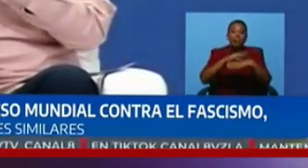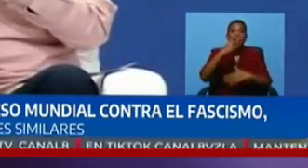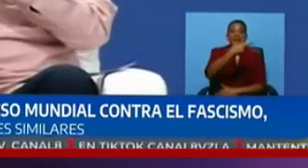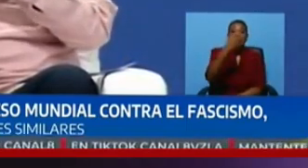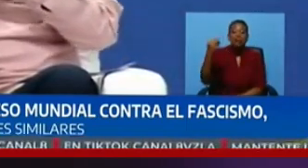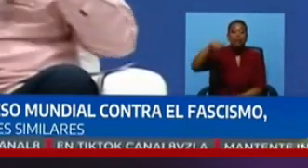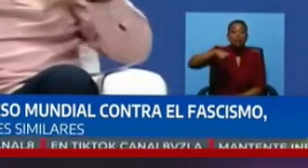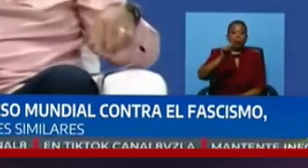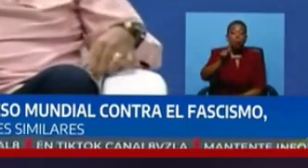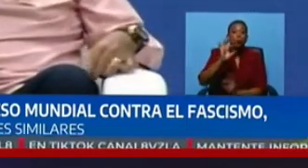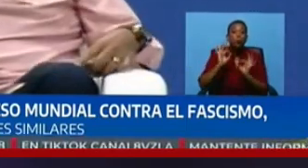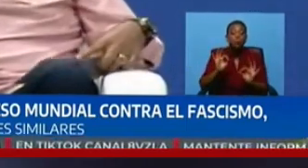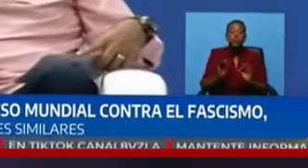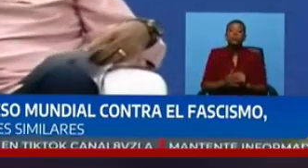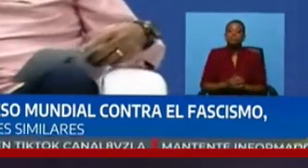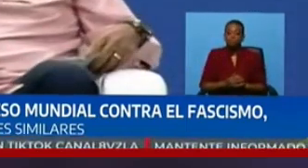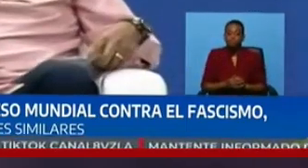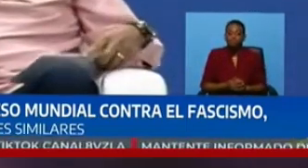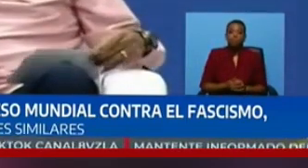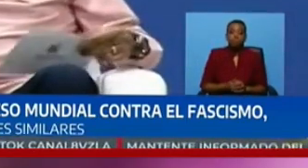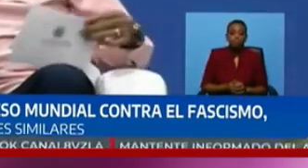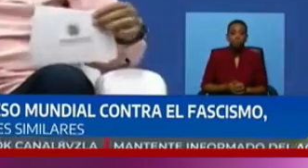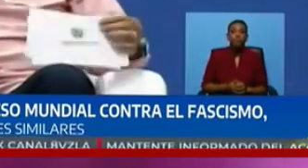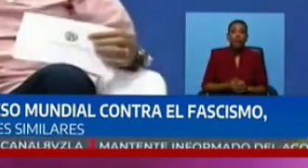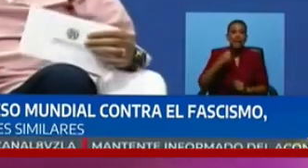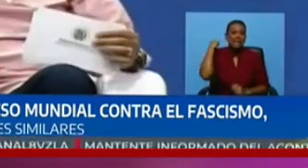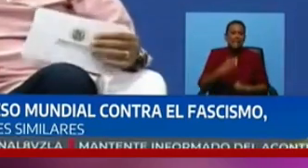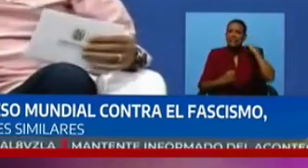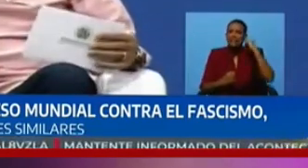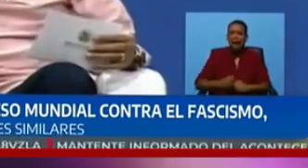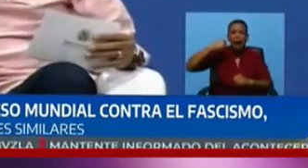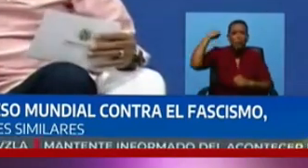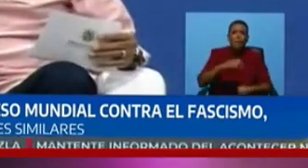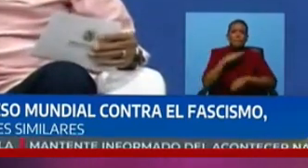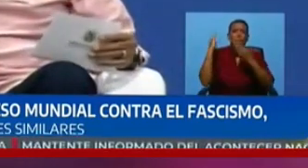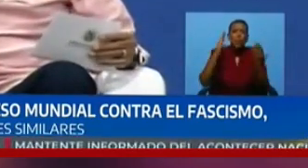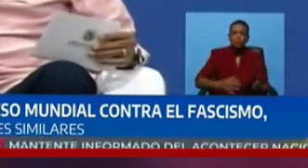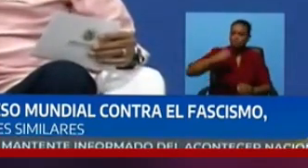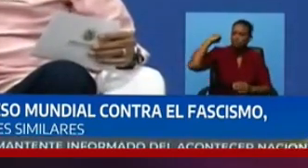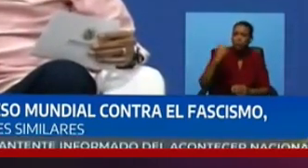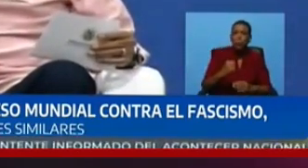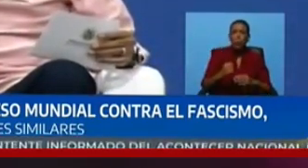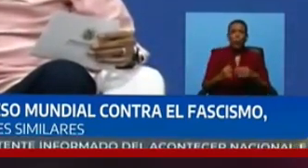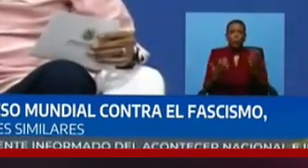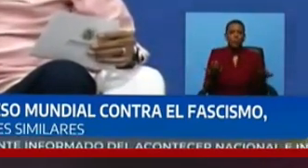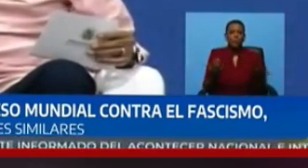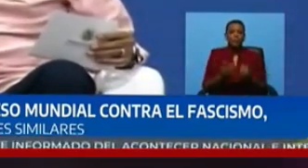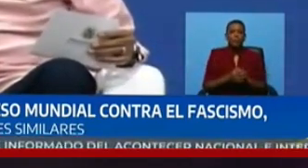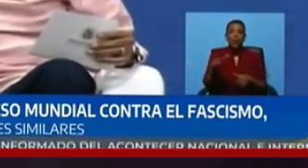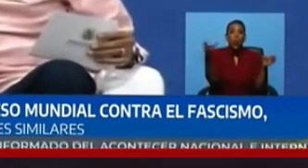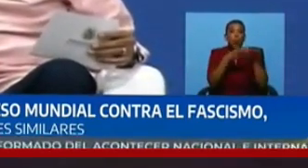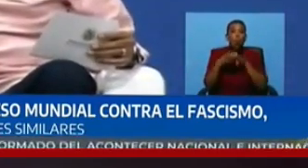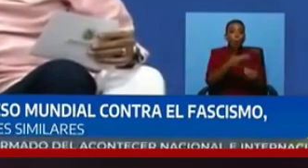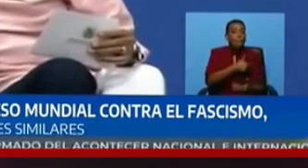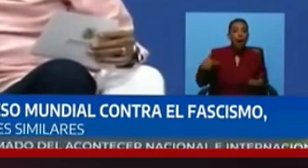derechos humanos, como sabemos, todo eso es demagogia. Todas esas palabras nos pertenecen: democracia, libertad, derechos humanos, son